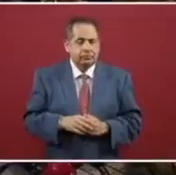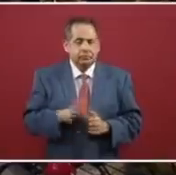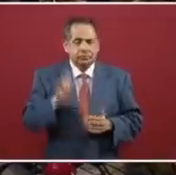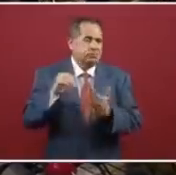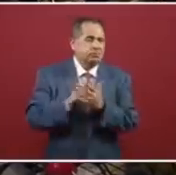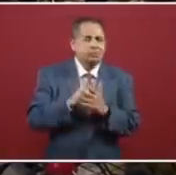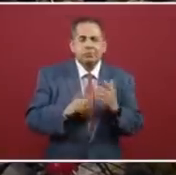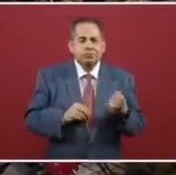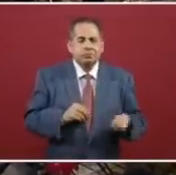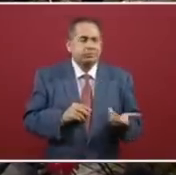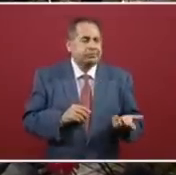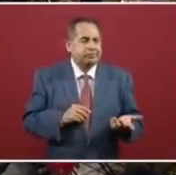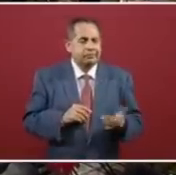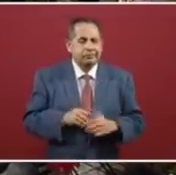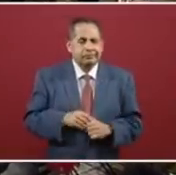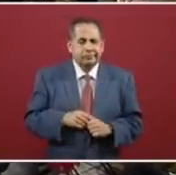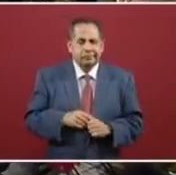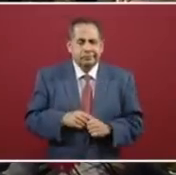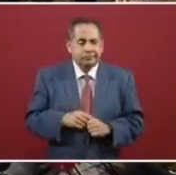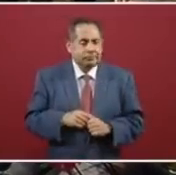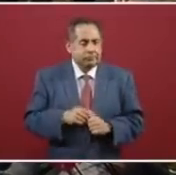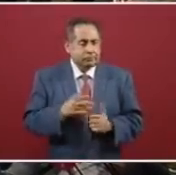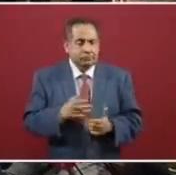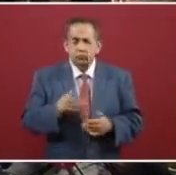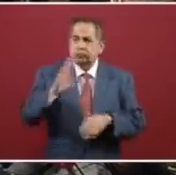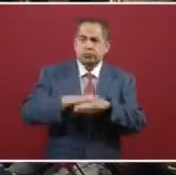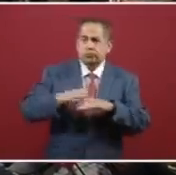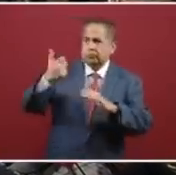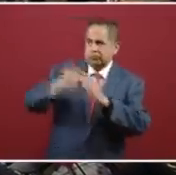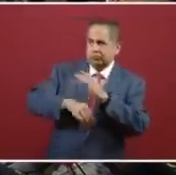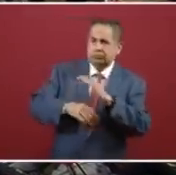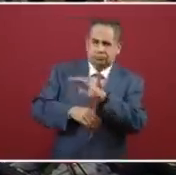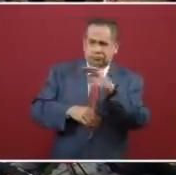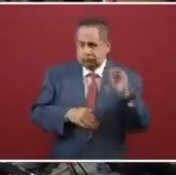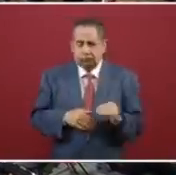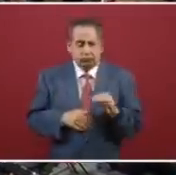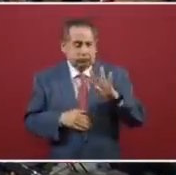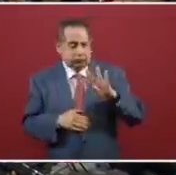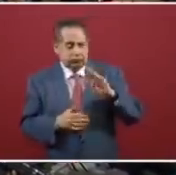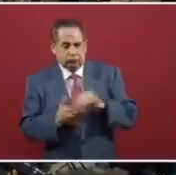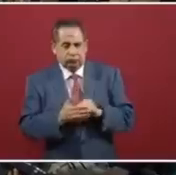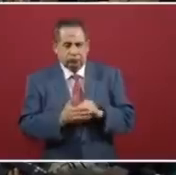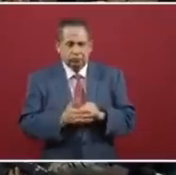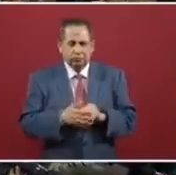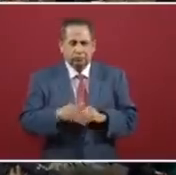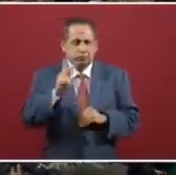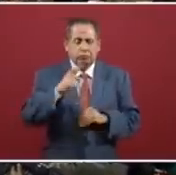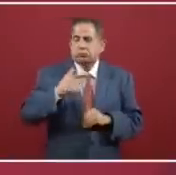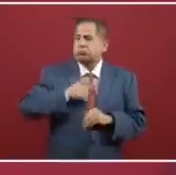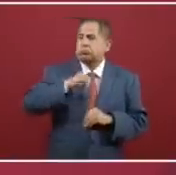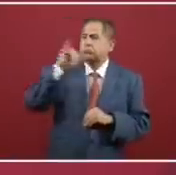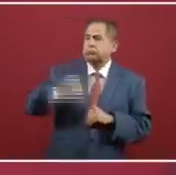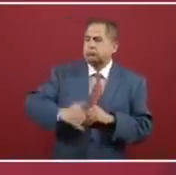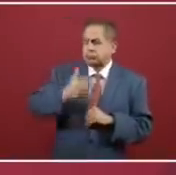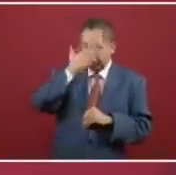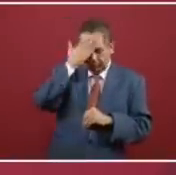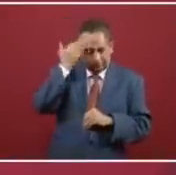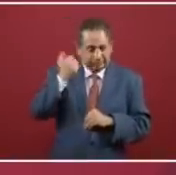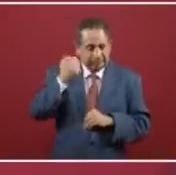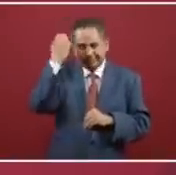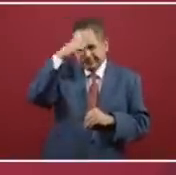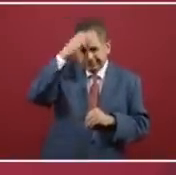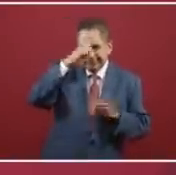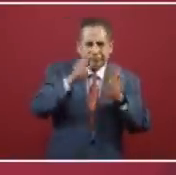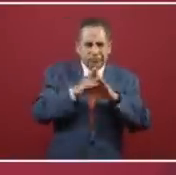y soy el que ofrezco el precio más bajo pero nunca he hecho una refinería